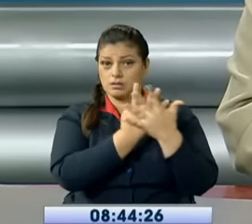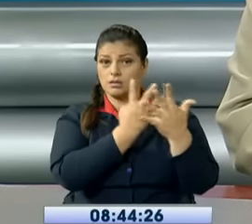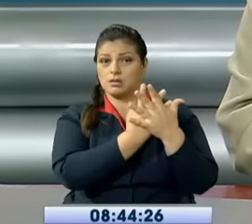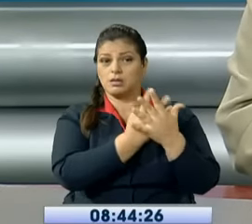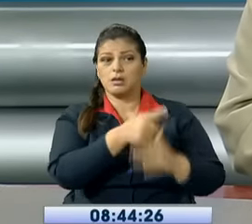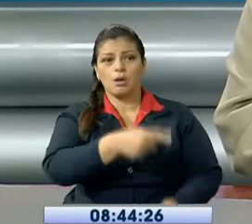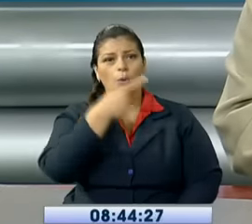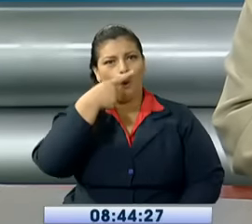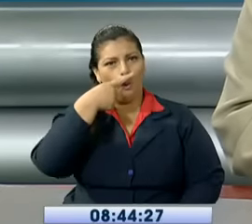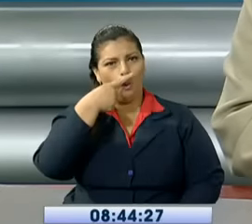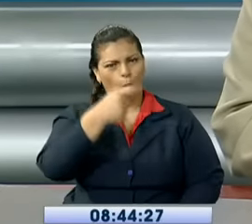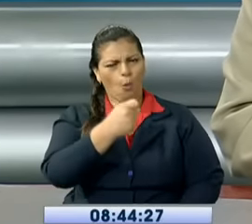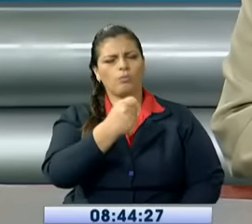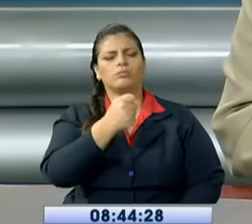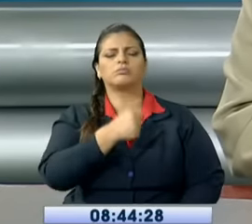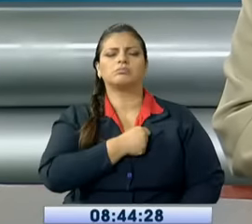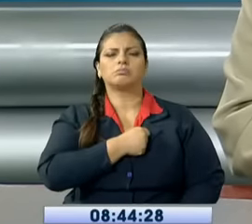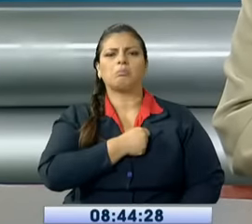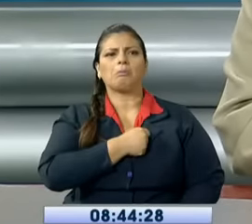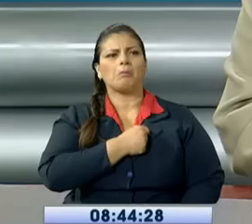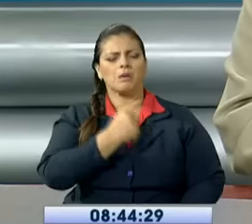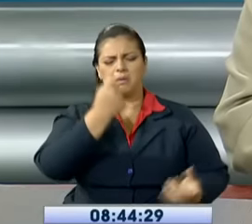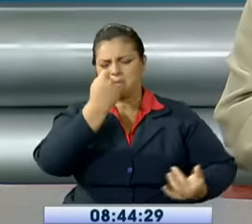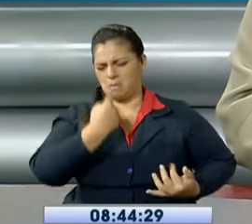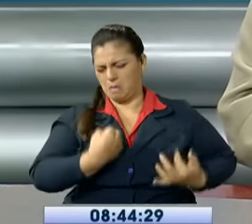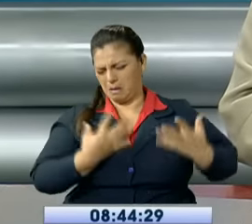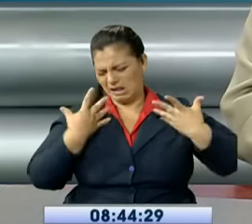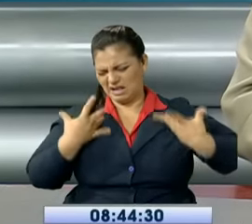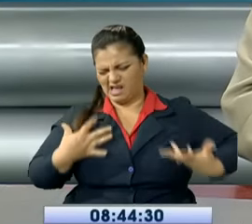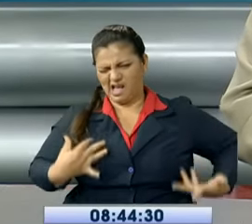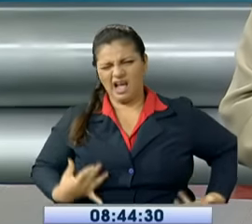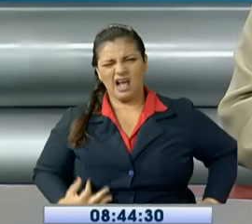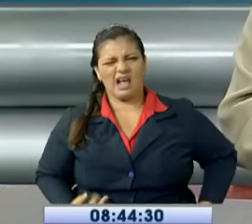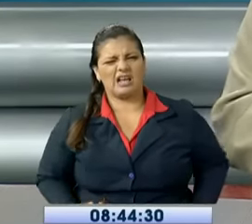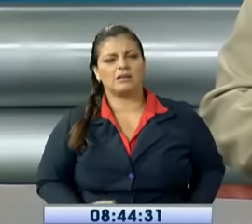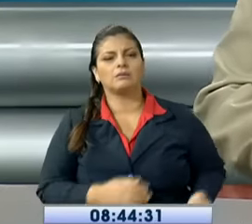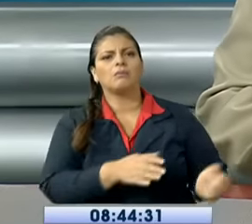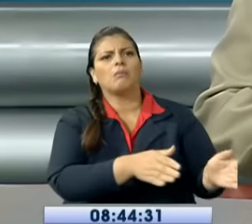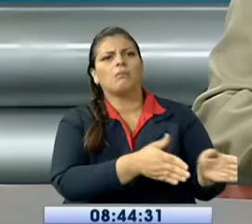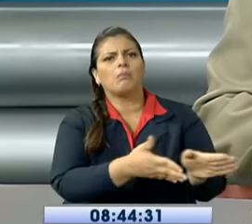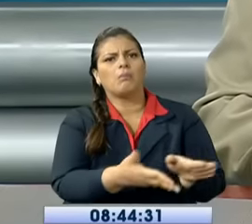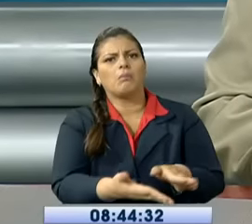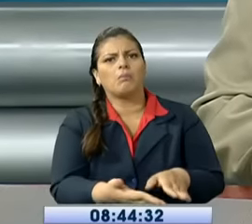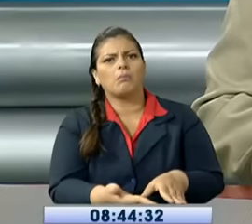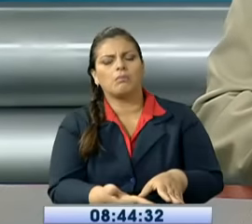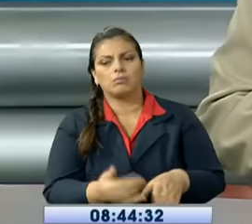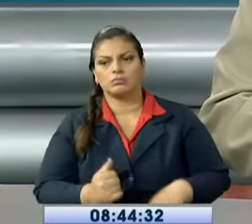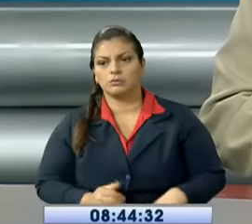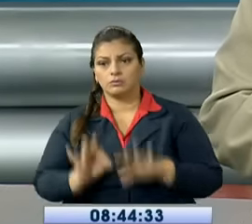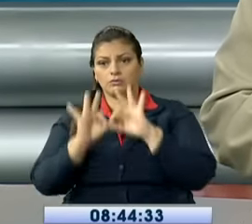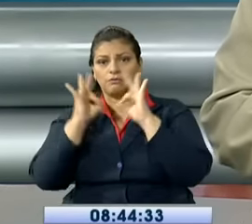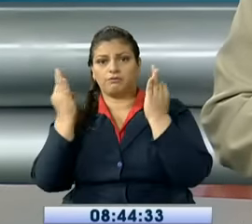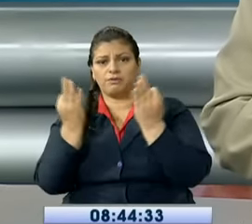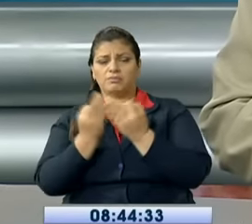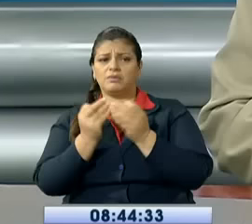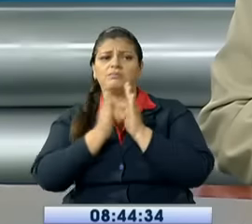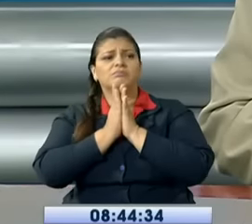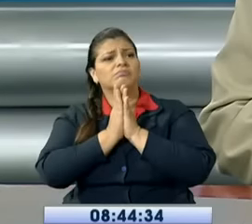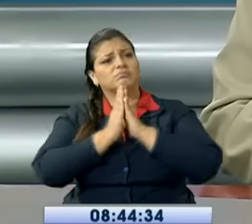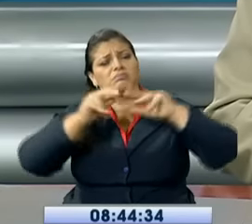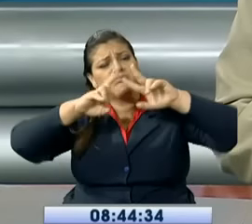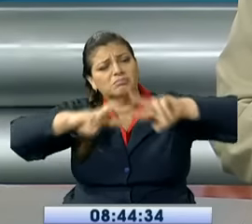cuerpo, exigen una investigación al interior de la cárcel regional del Guayas. Según la madre del fallecido, su hijo